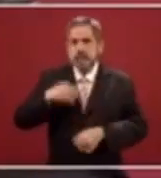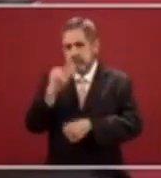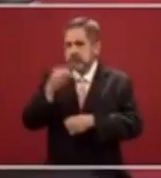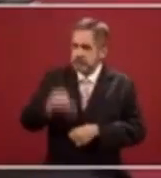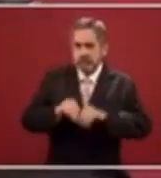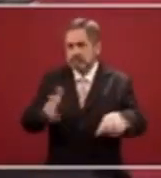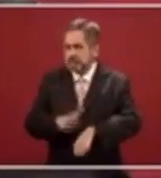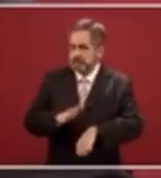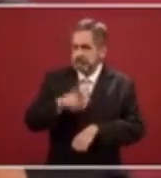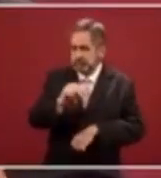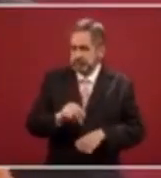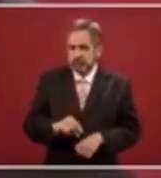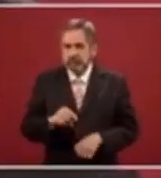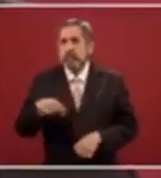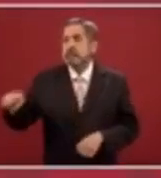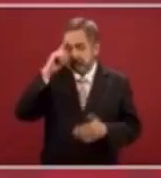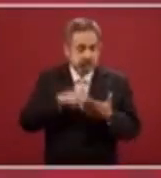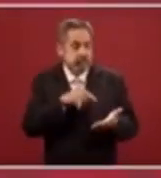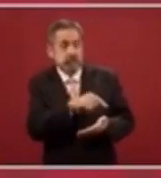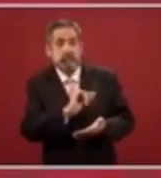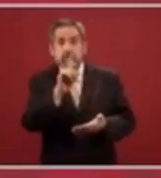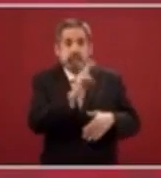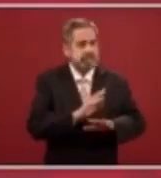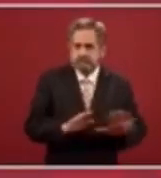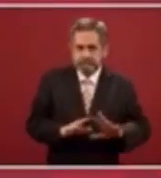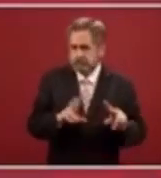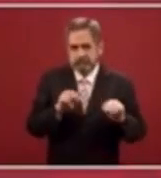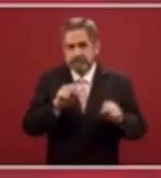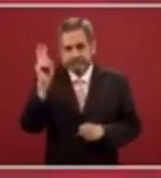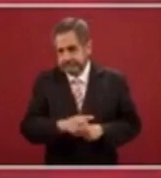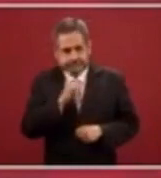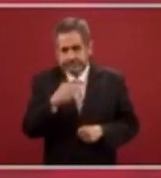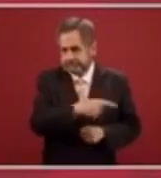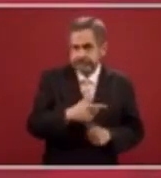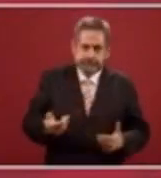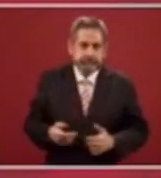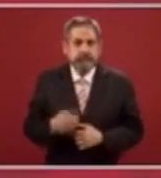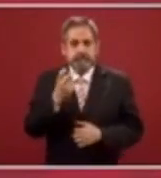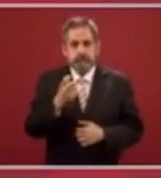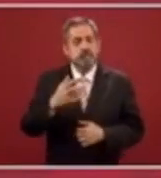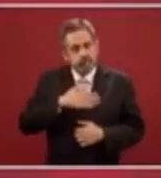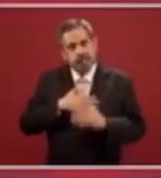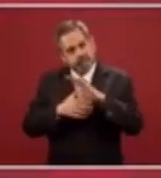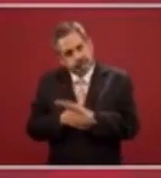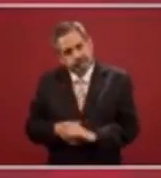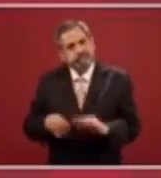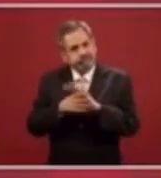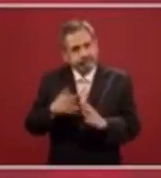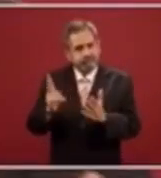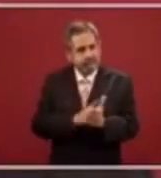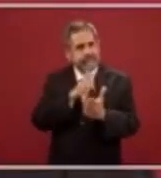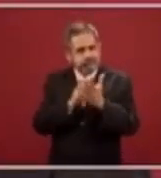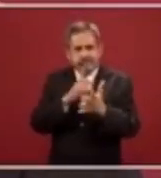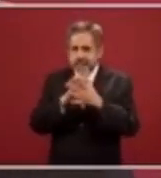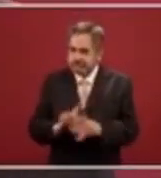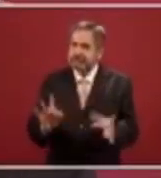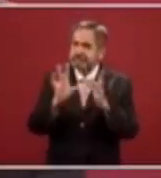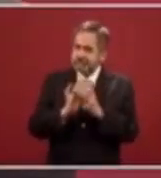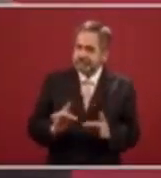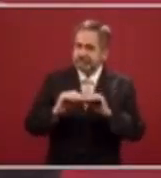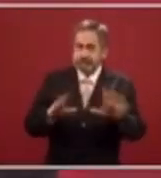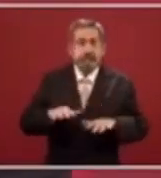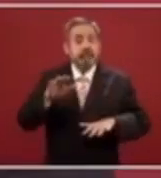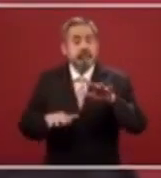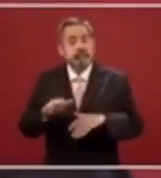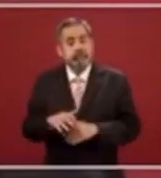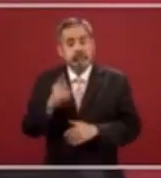profesional, apegada a la verdad, y no es así. Entonces, por eso me tardo, y a